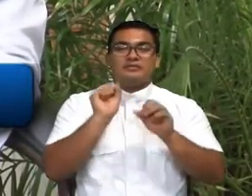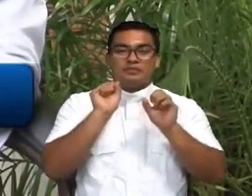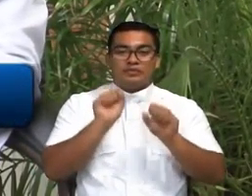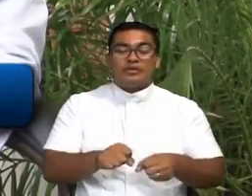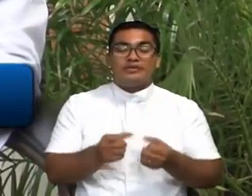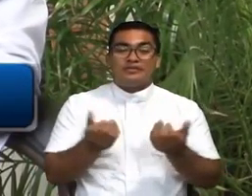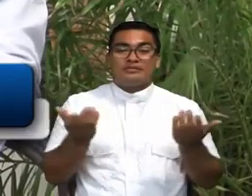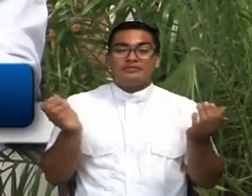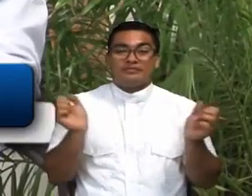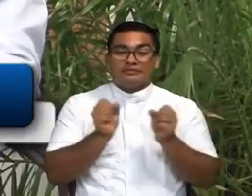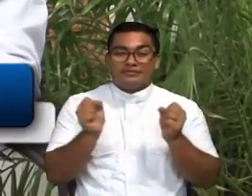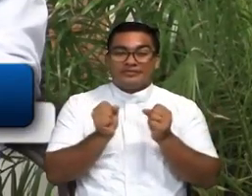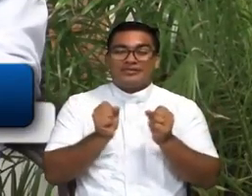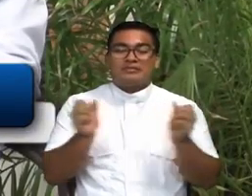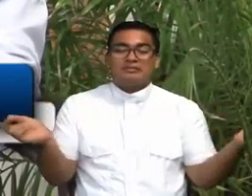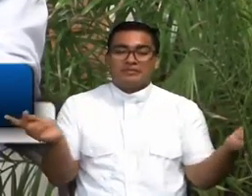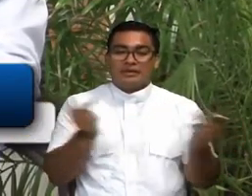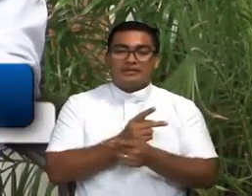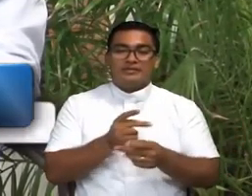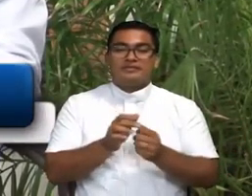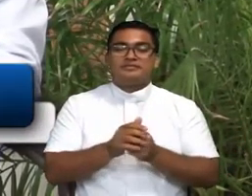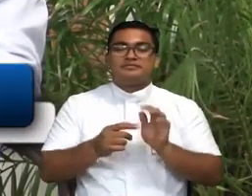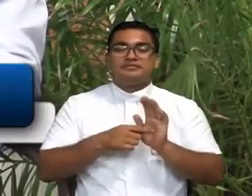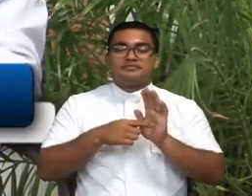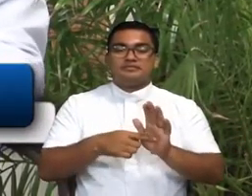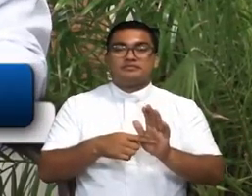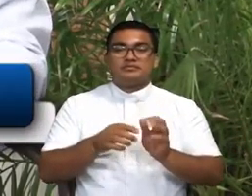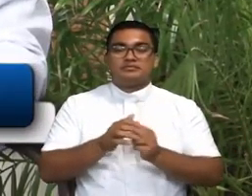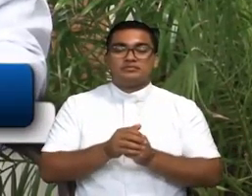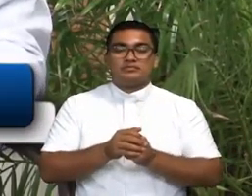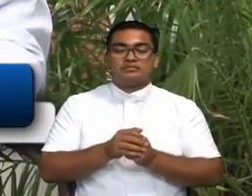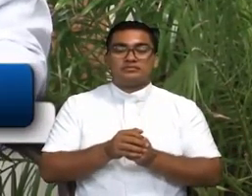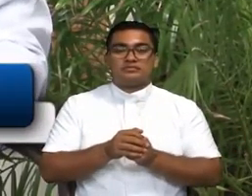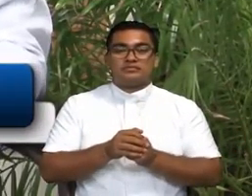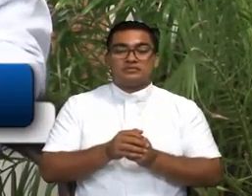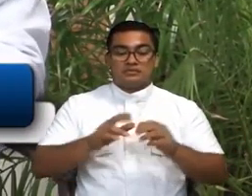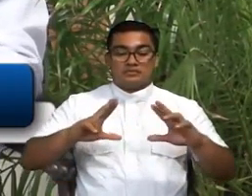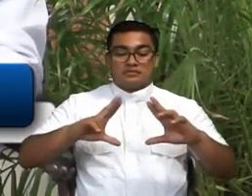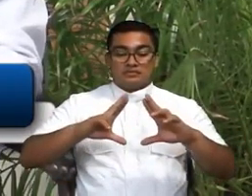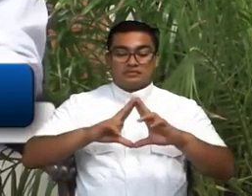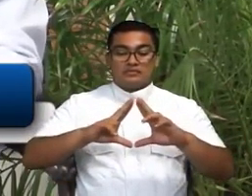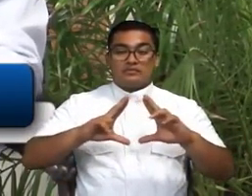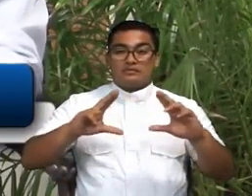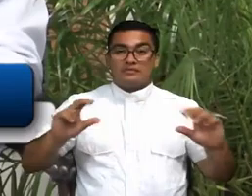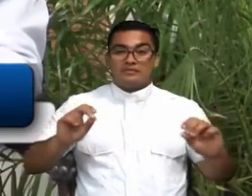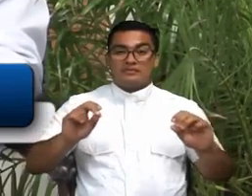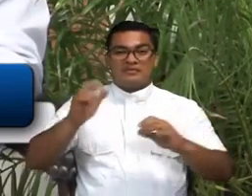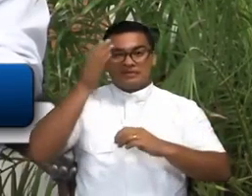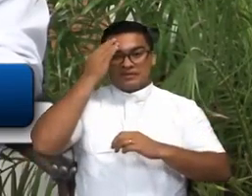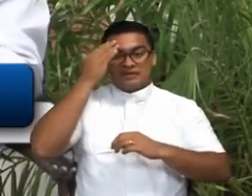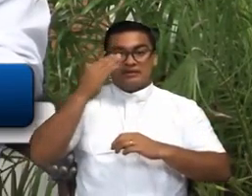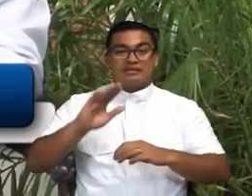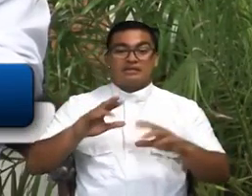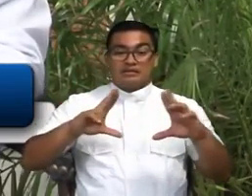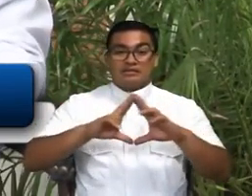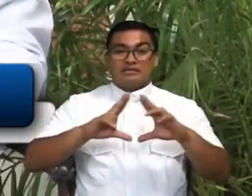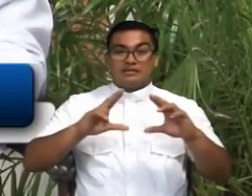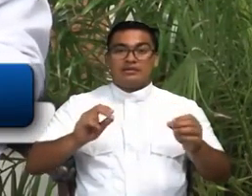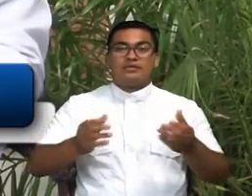frío. En nosotros, en el ámbito de Nicaragua, usted sabe que somos un país muy caluroso,